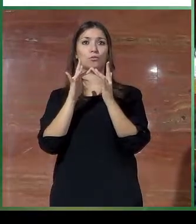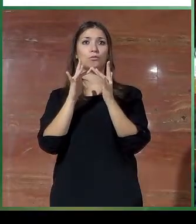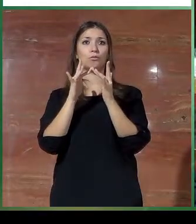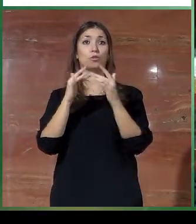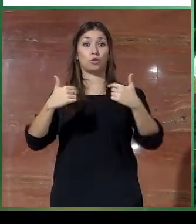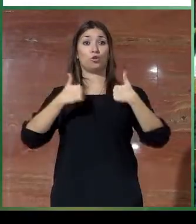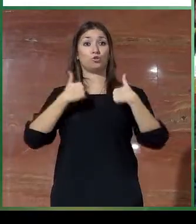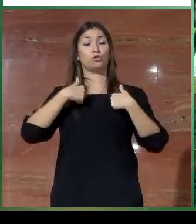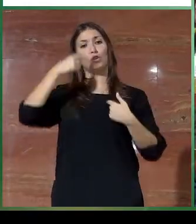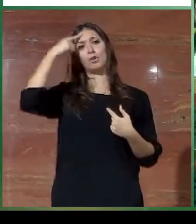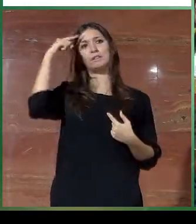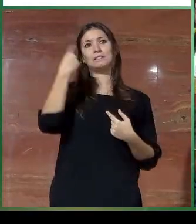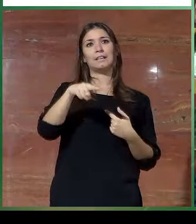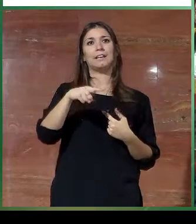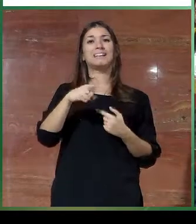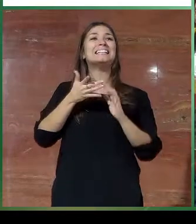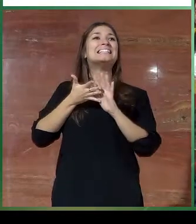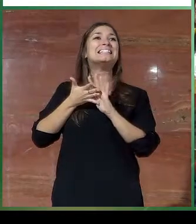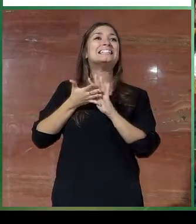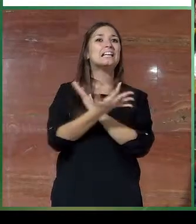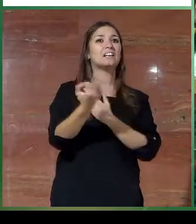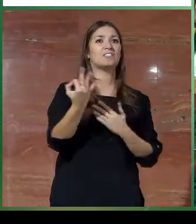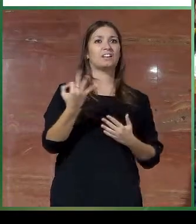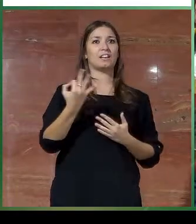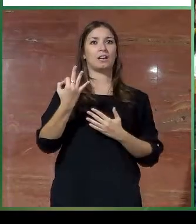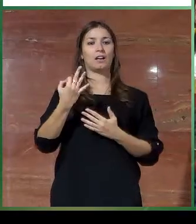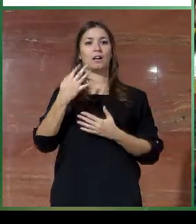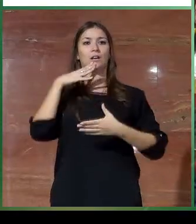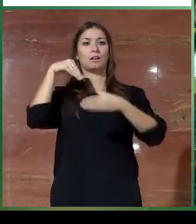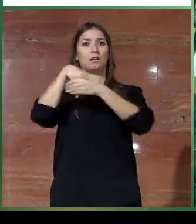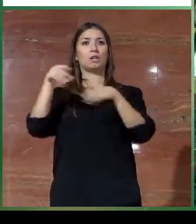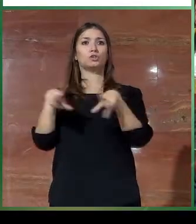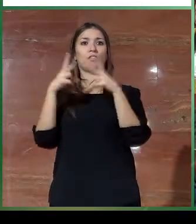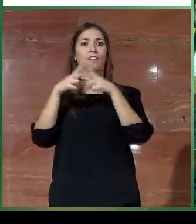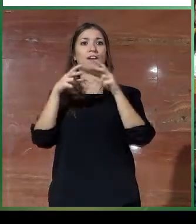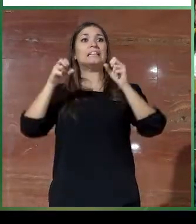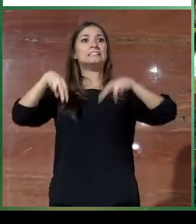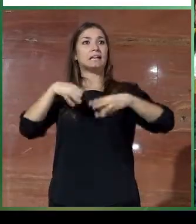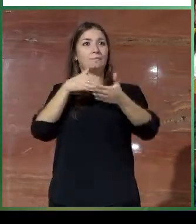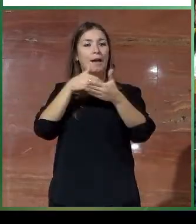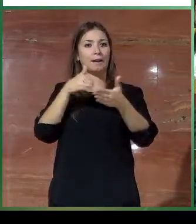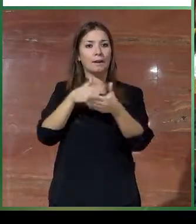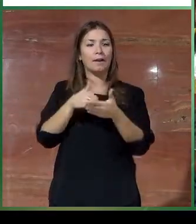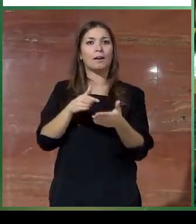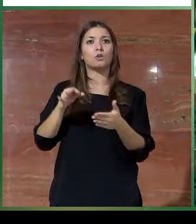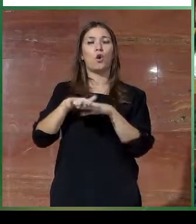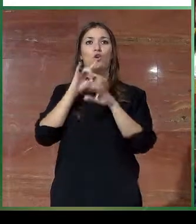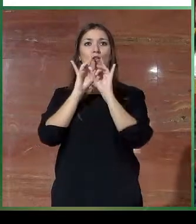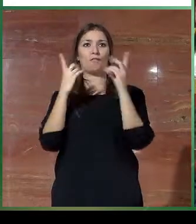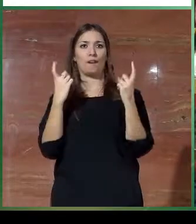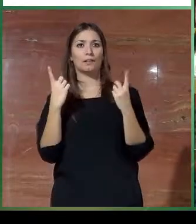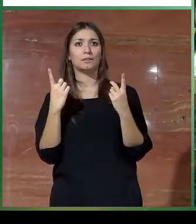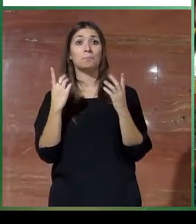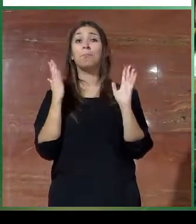Yo sé qué significa estar en una sociedad sin barreras, la puedo definir